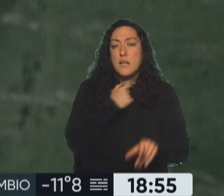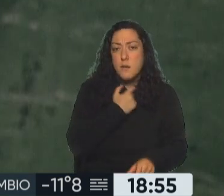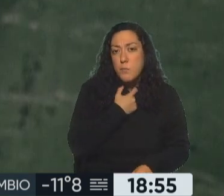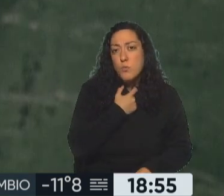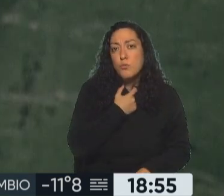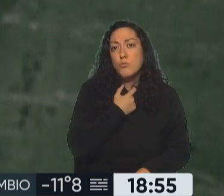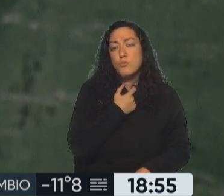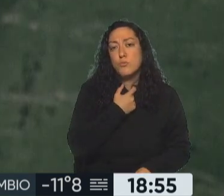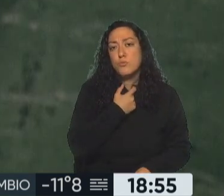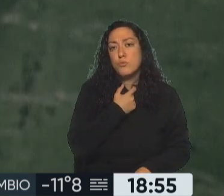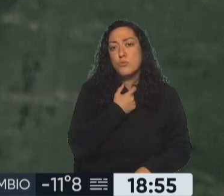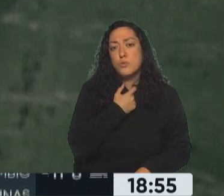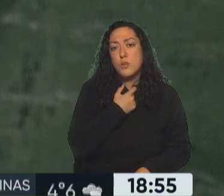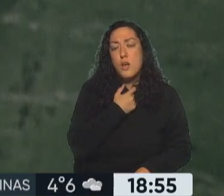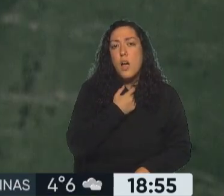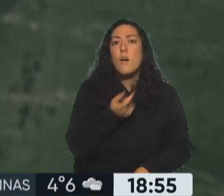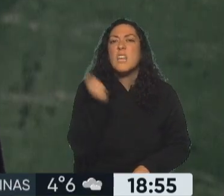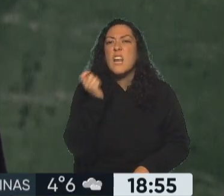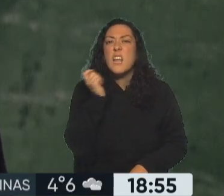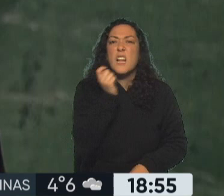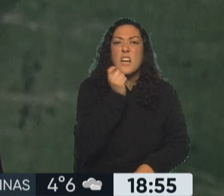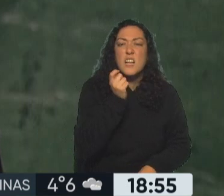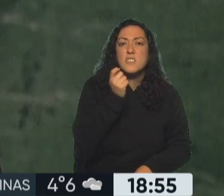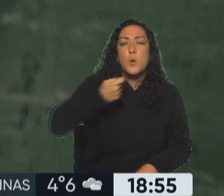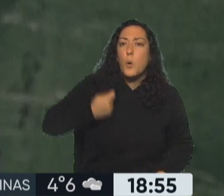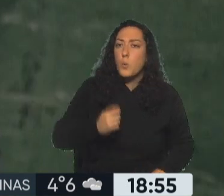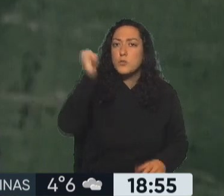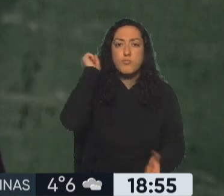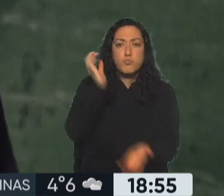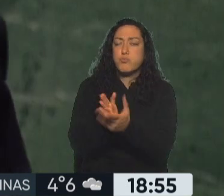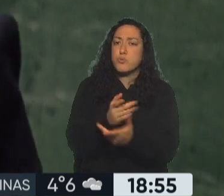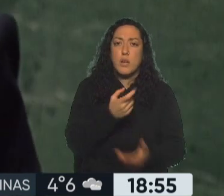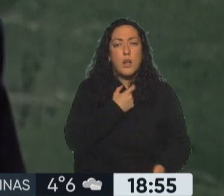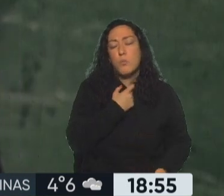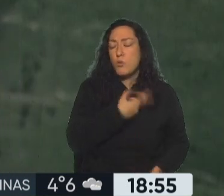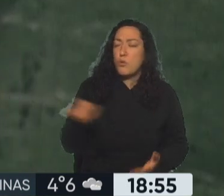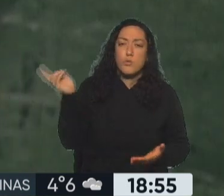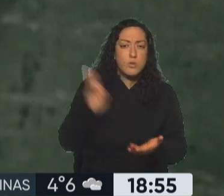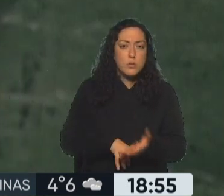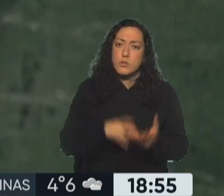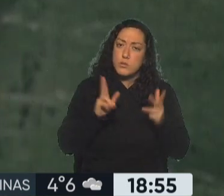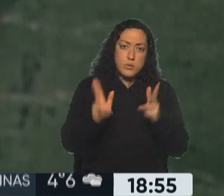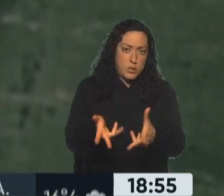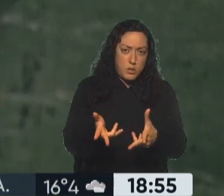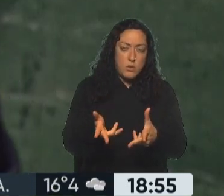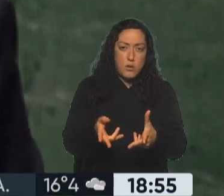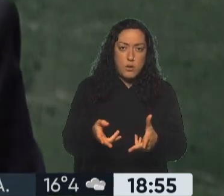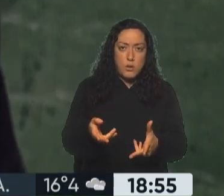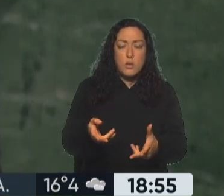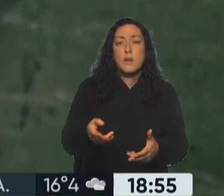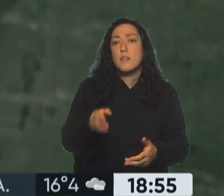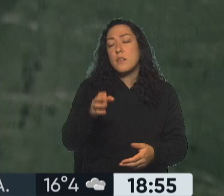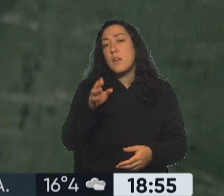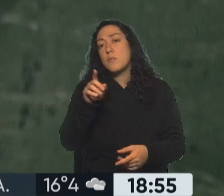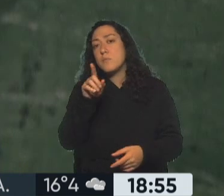ataques sean identificados, juzgados y condenados. Una vez más, instamos a la República